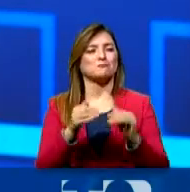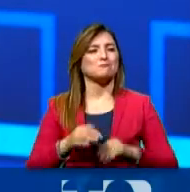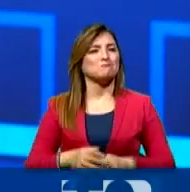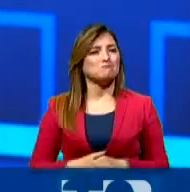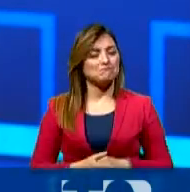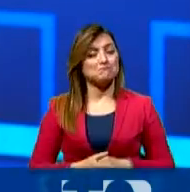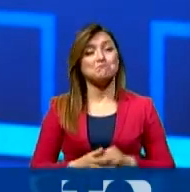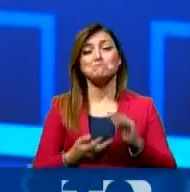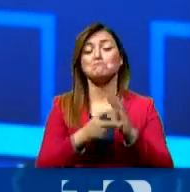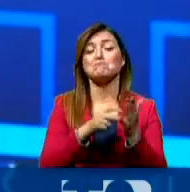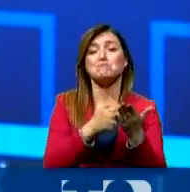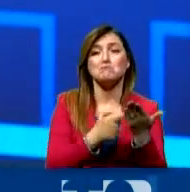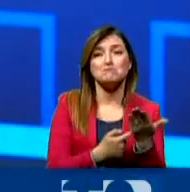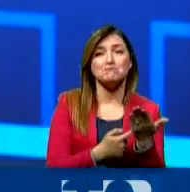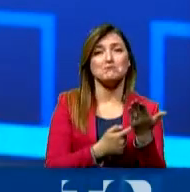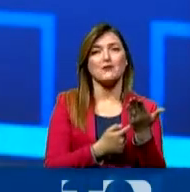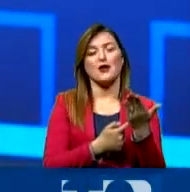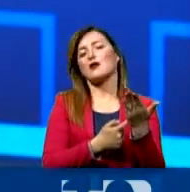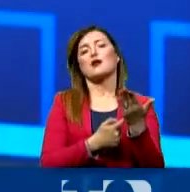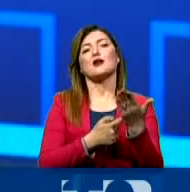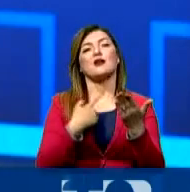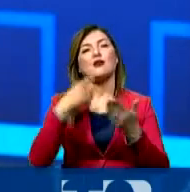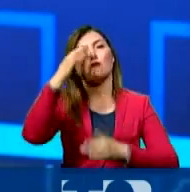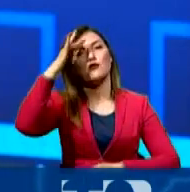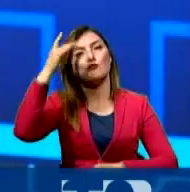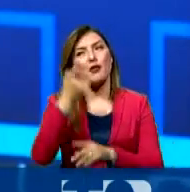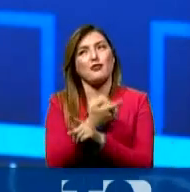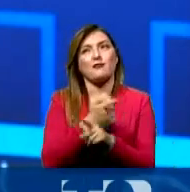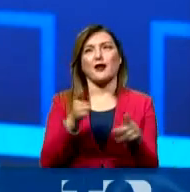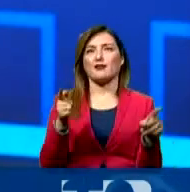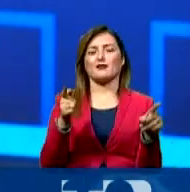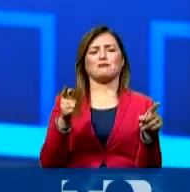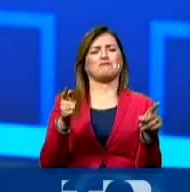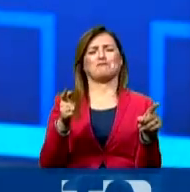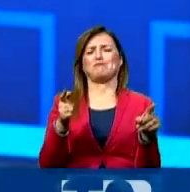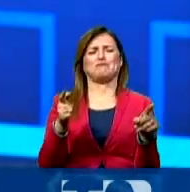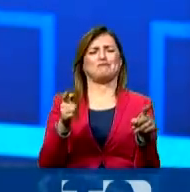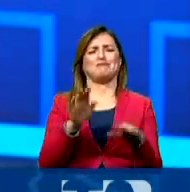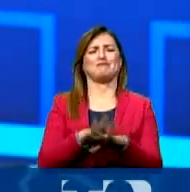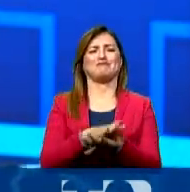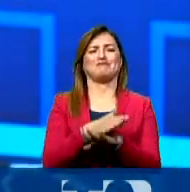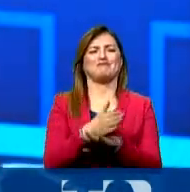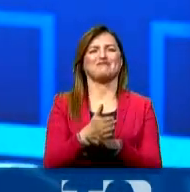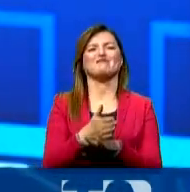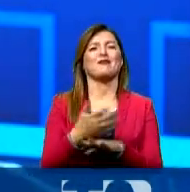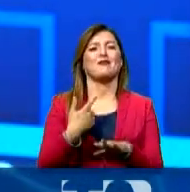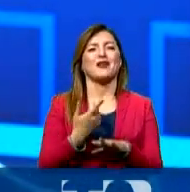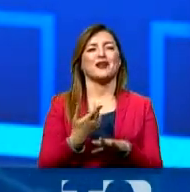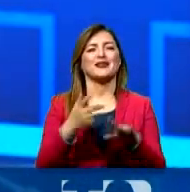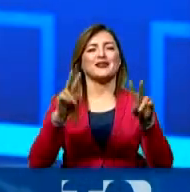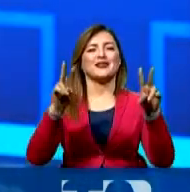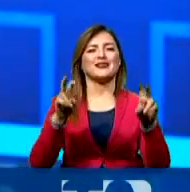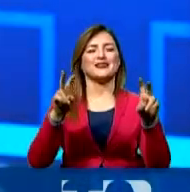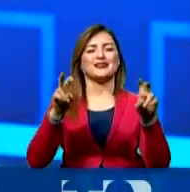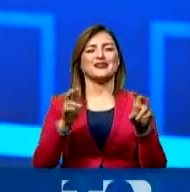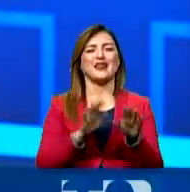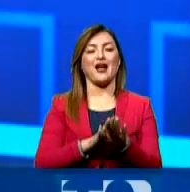se trata de una discrepancia de carácter ideológico temático, sino que detrás de eso subyacen